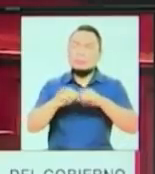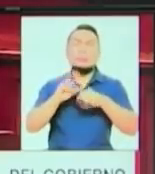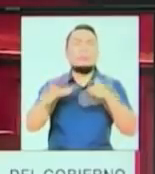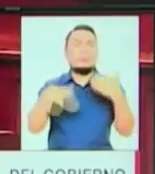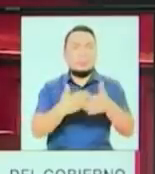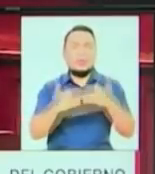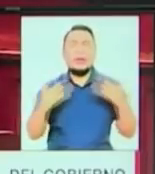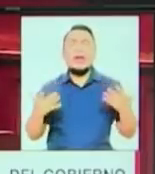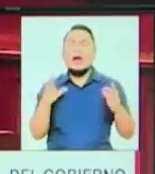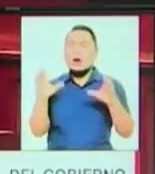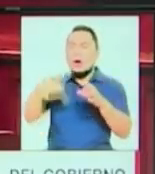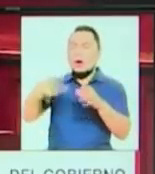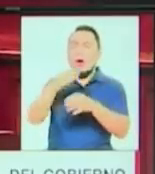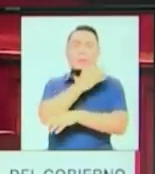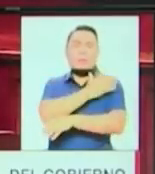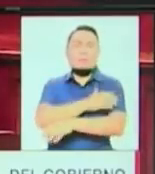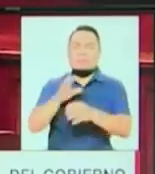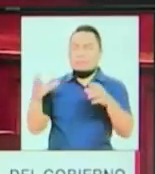a hacer